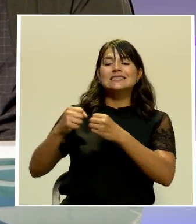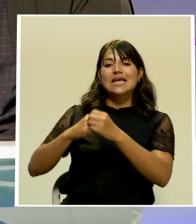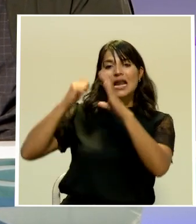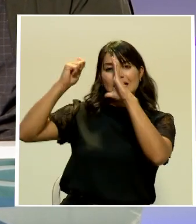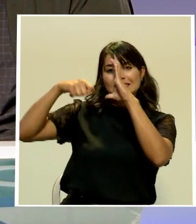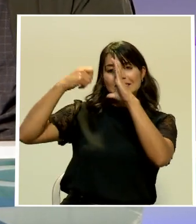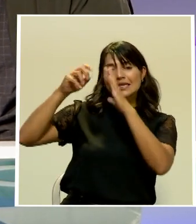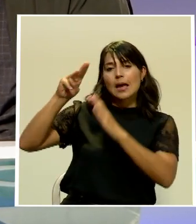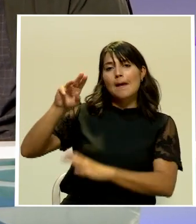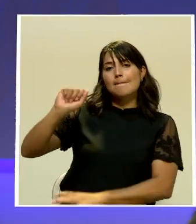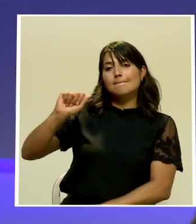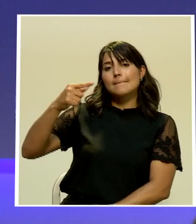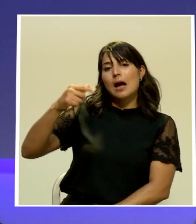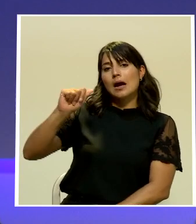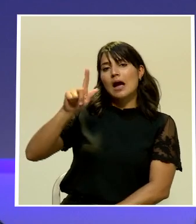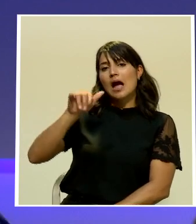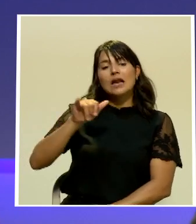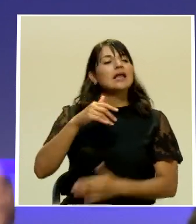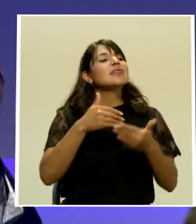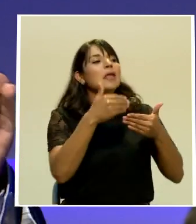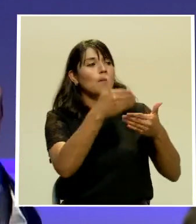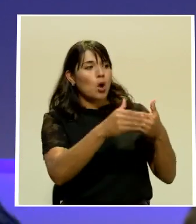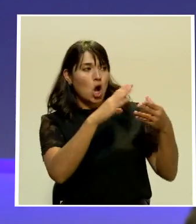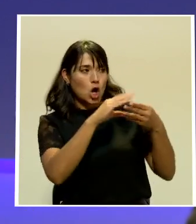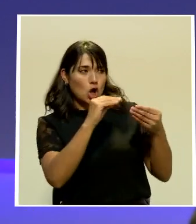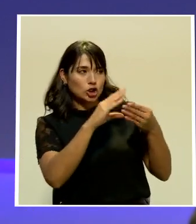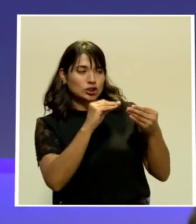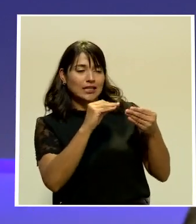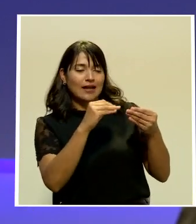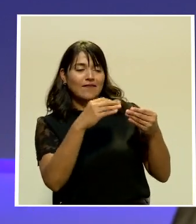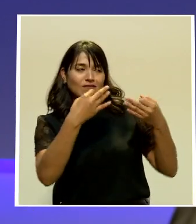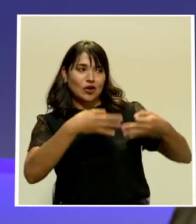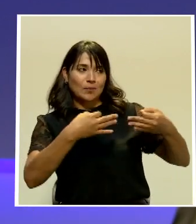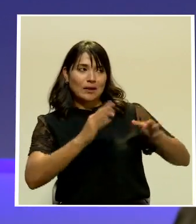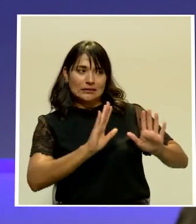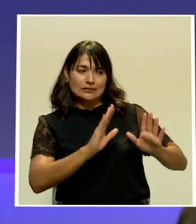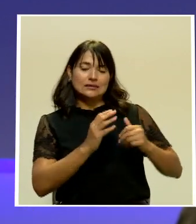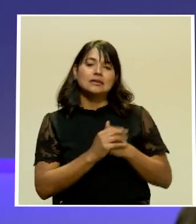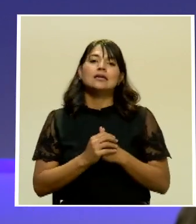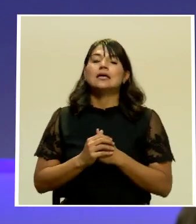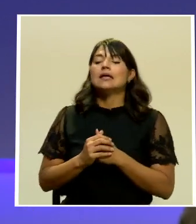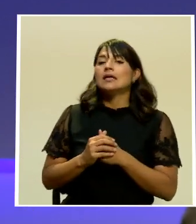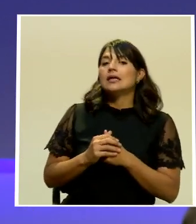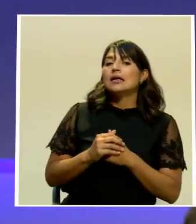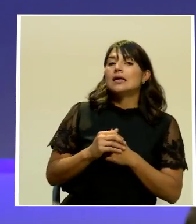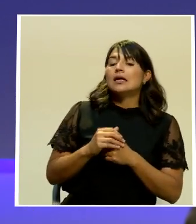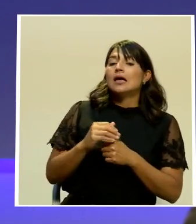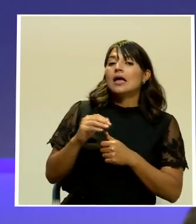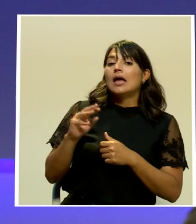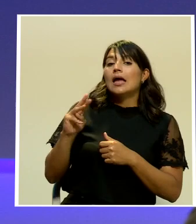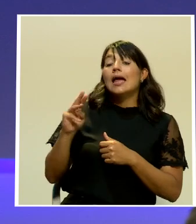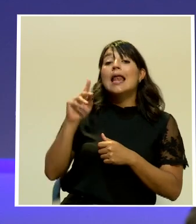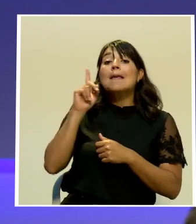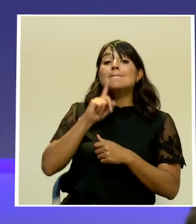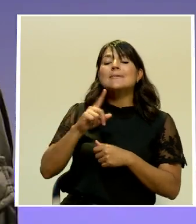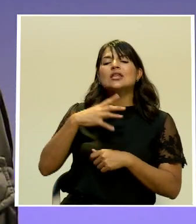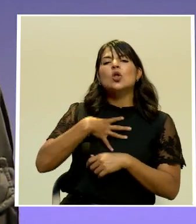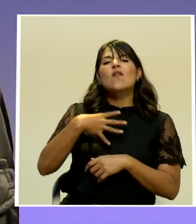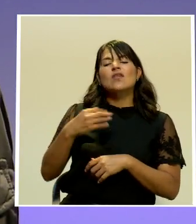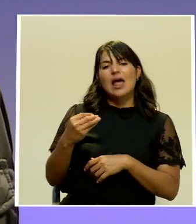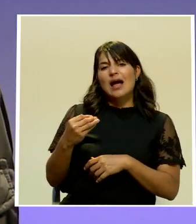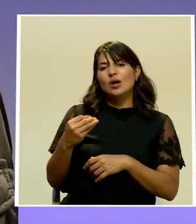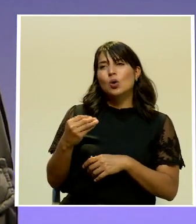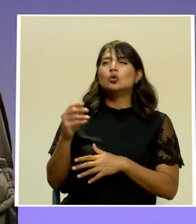no, ahora nos contás bien, Dale. ahora hacemos el chivo formalmente. El chivo formal. El mito blanco es